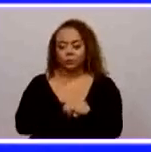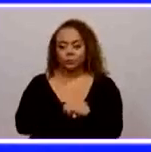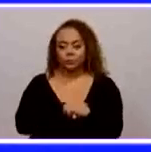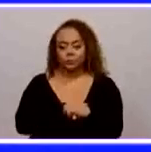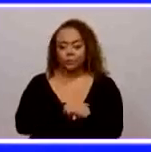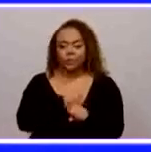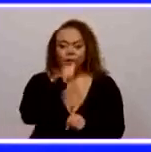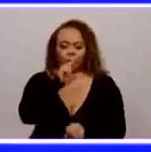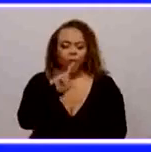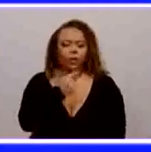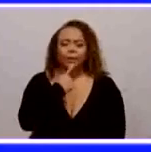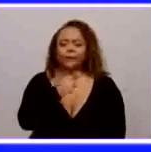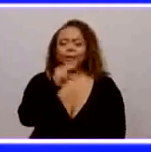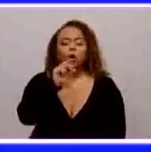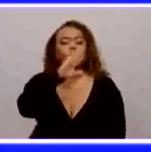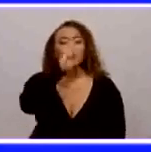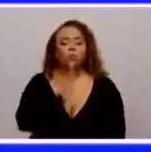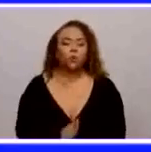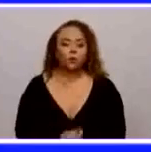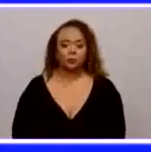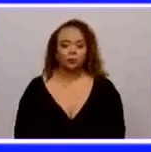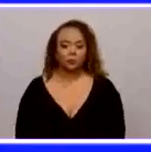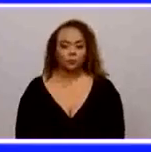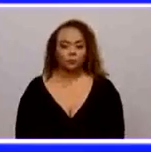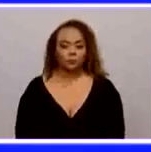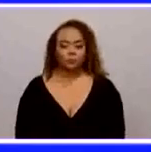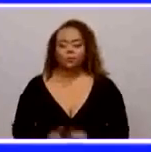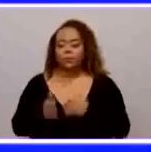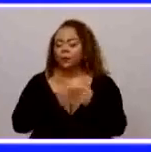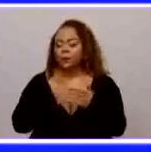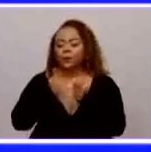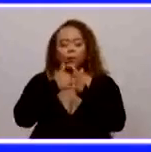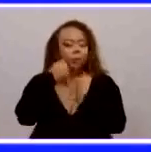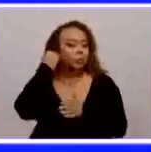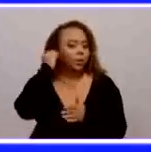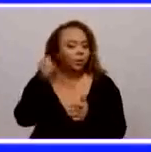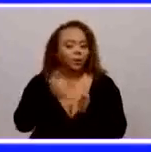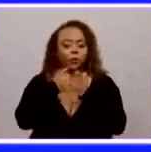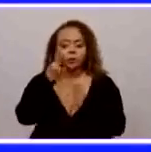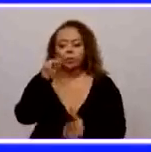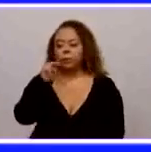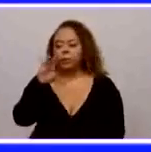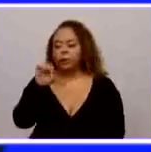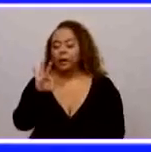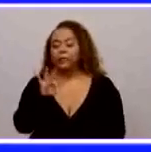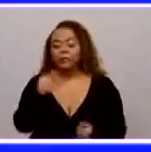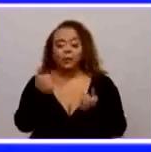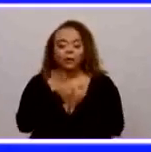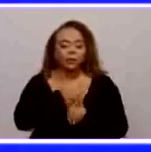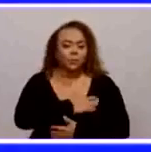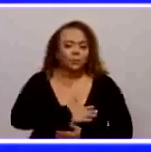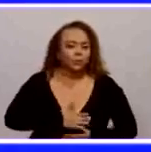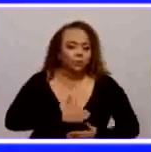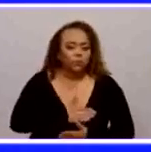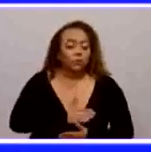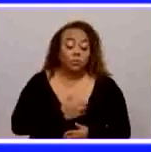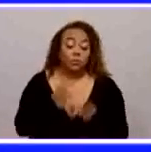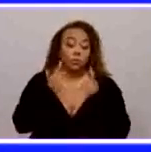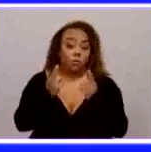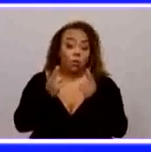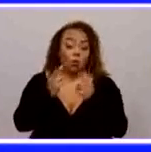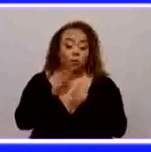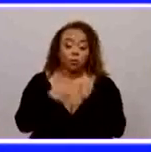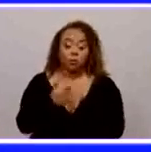sea, Campbell no dice no nunca a la selección. Así sea una Copa Oro, una Copa Uncaf, un partido amistoso. O sea, ojalá